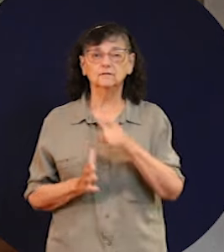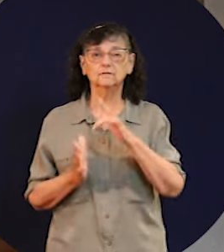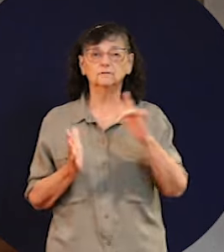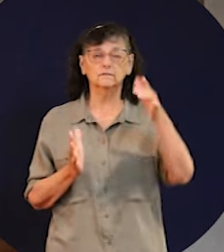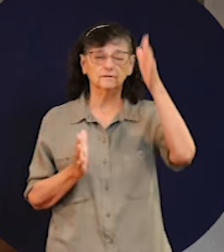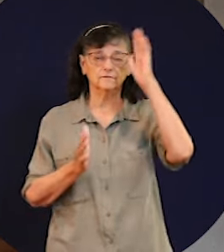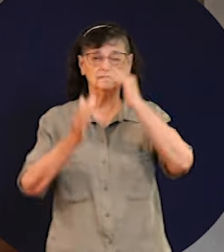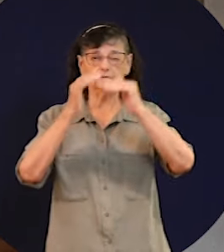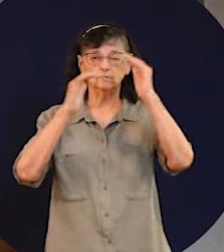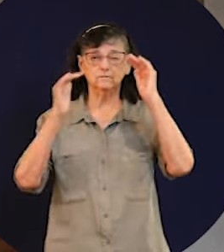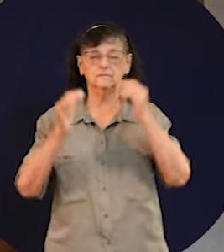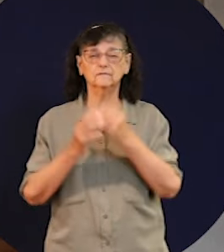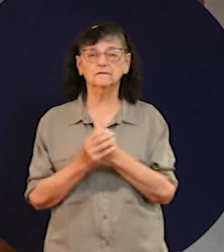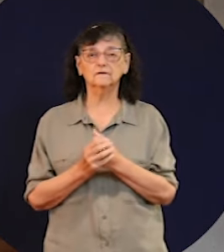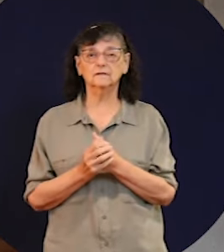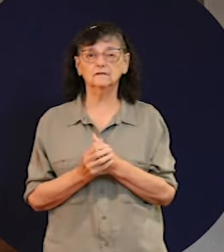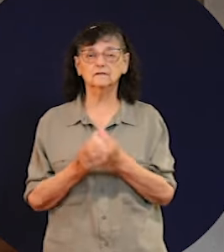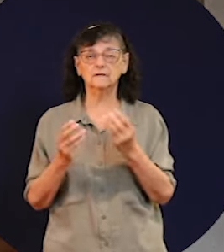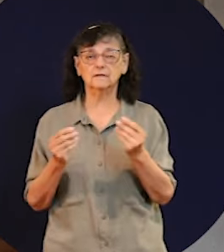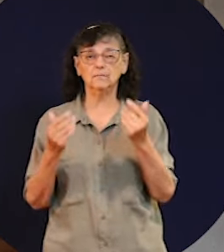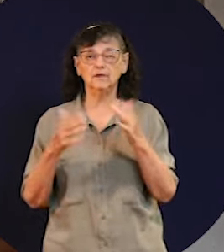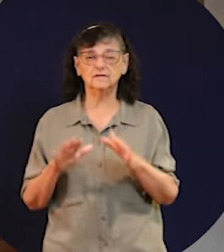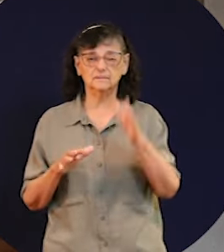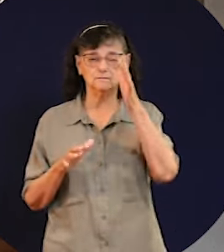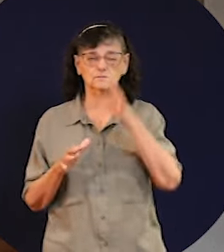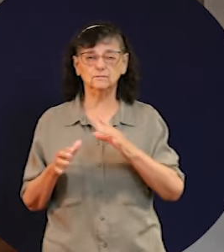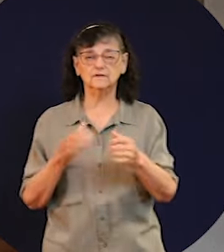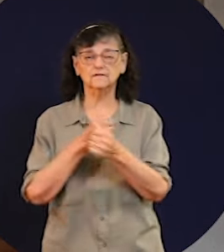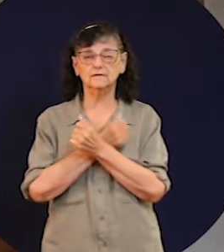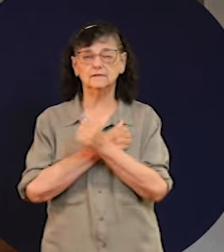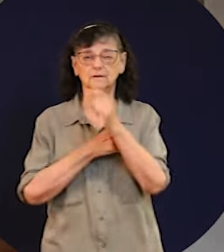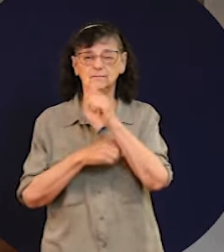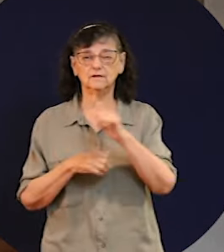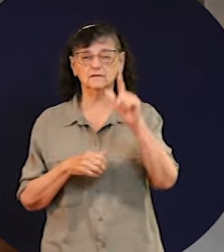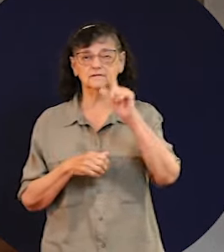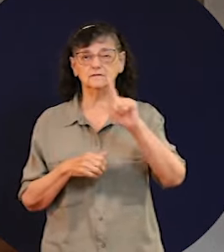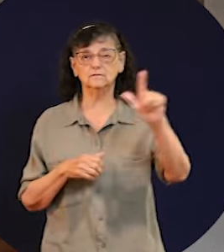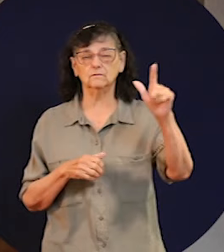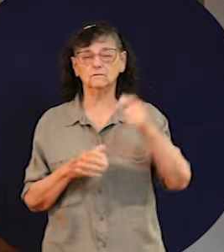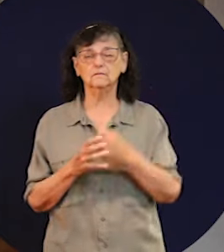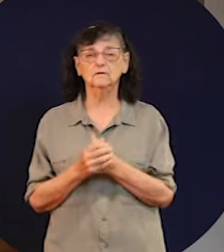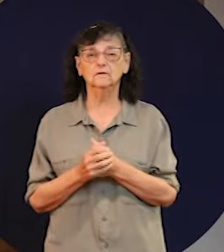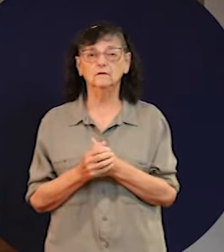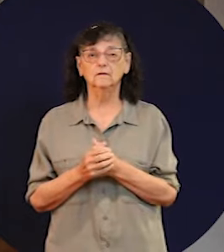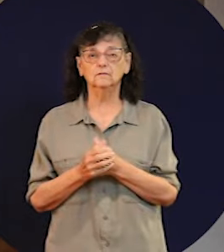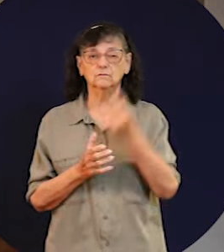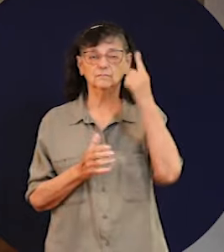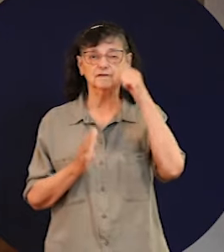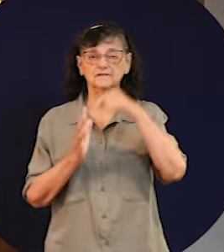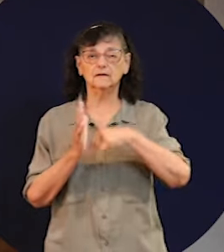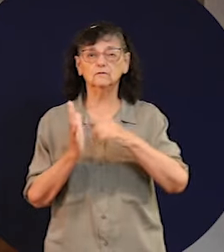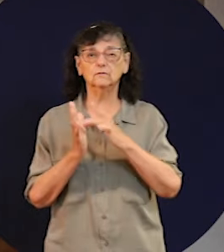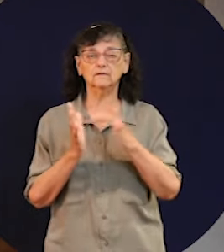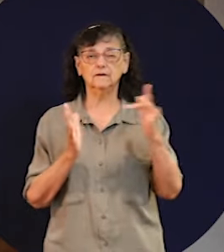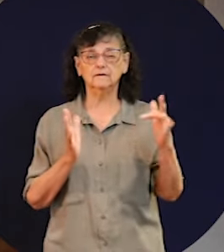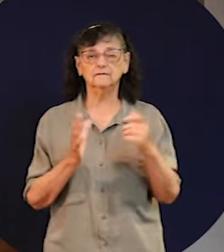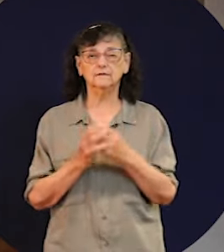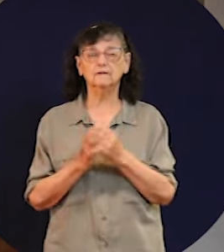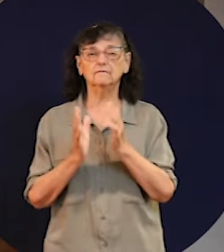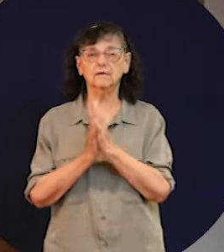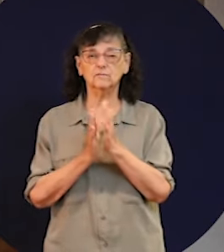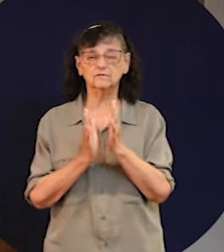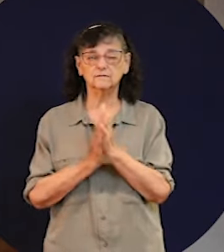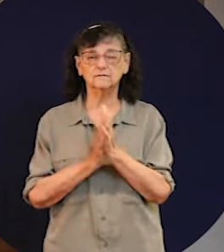Gloria a Dios en el cielo, y en la tierra paz a los hombres que ama el Señor. Por tu inmensa gloria